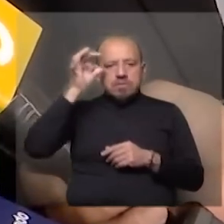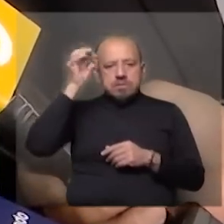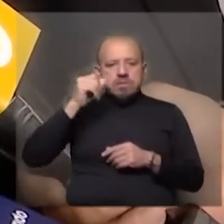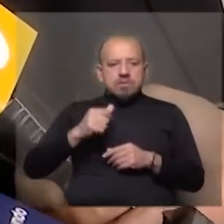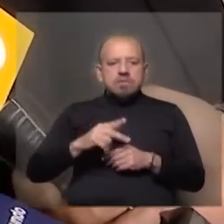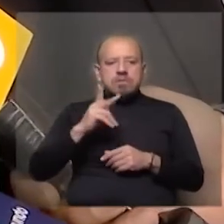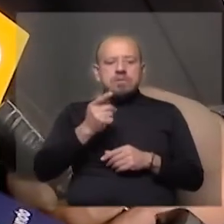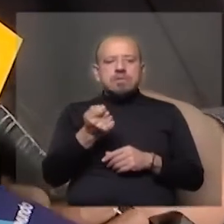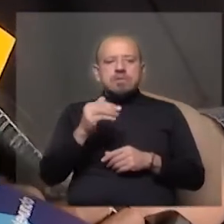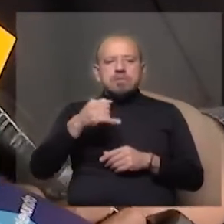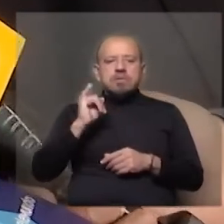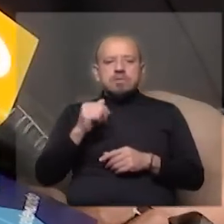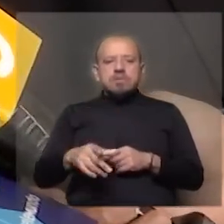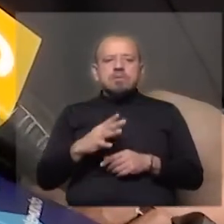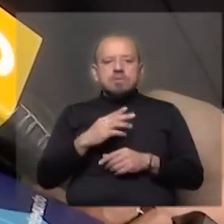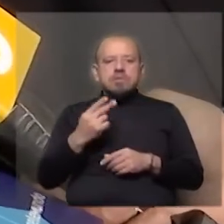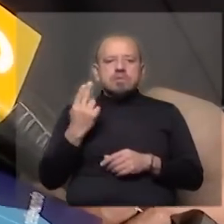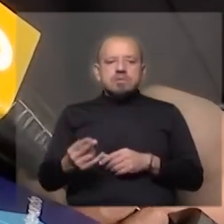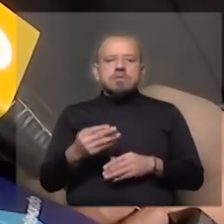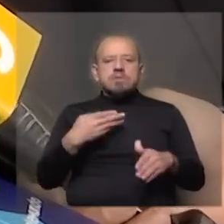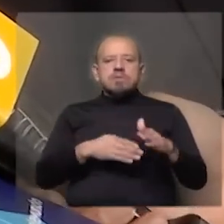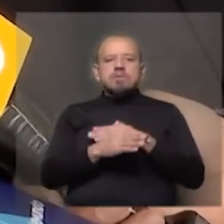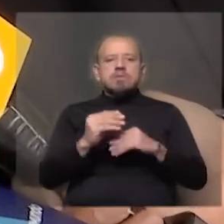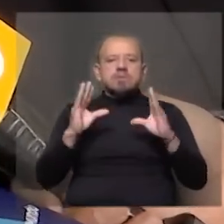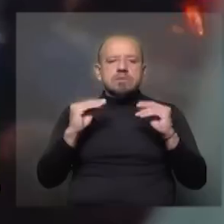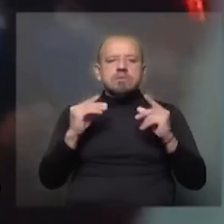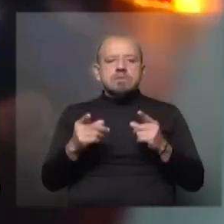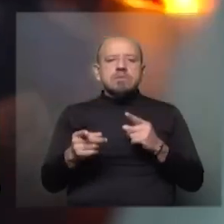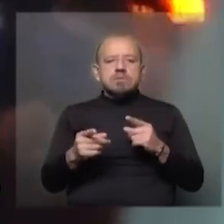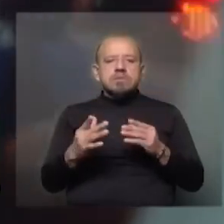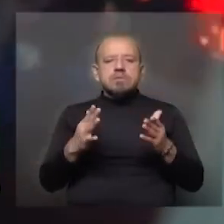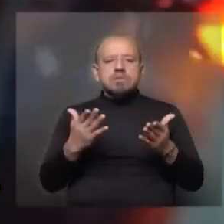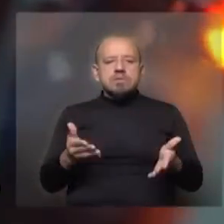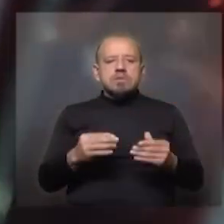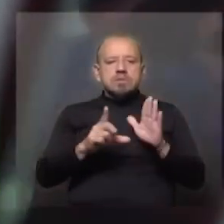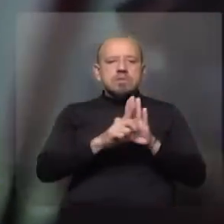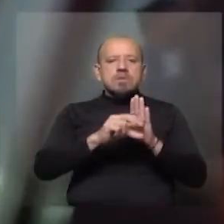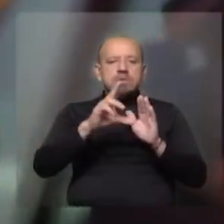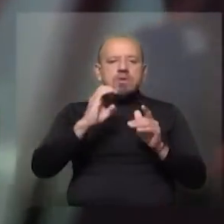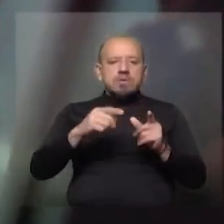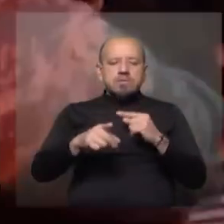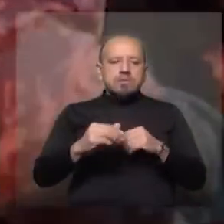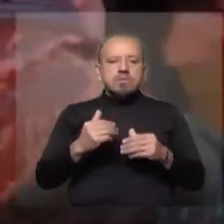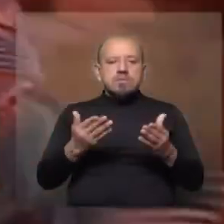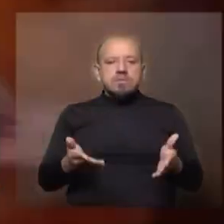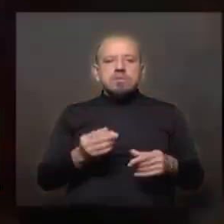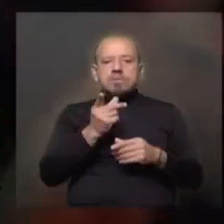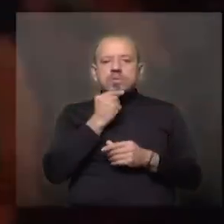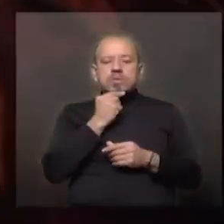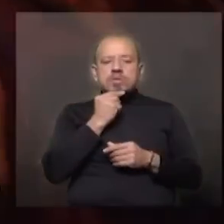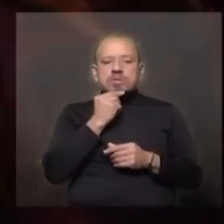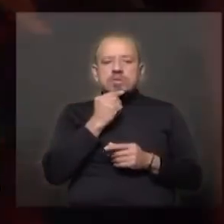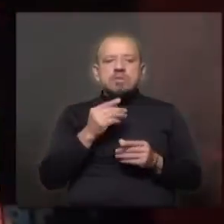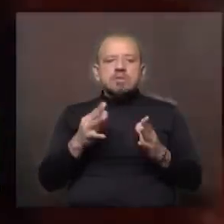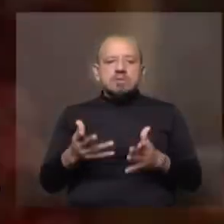Camí para que se habiliten los allanamientos nocturnos con la luc ya le brindamos mayores herramientas a la policía